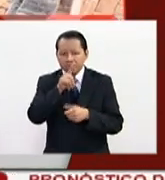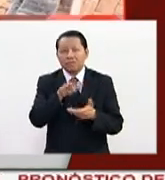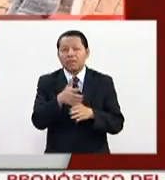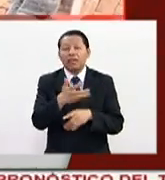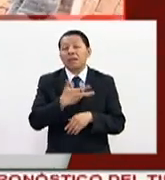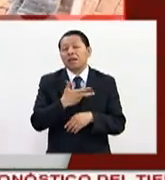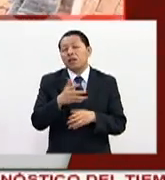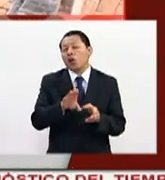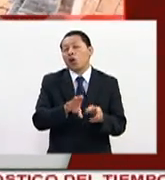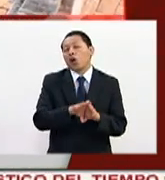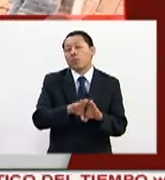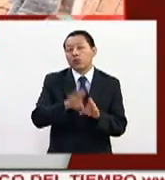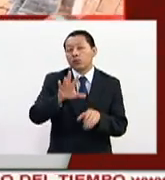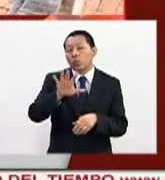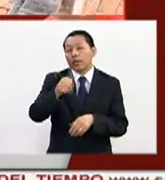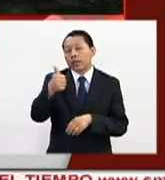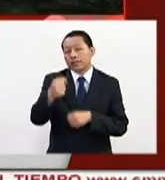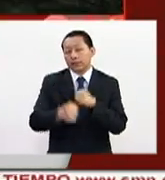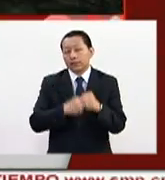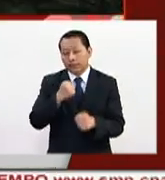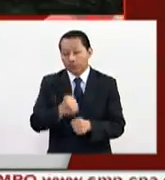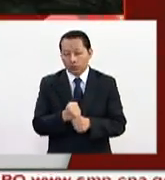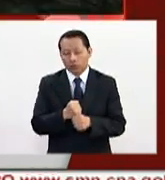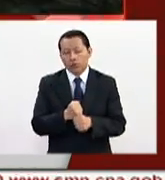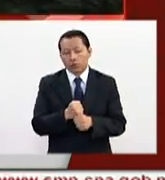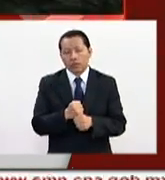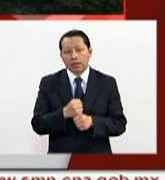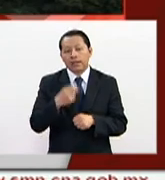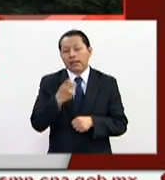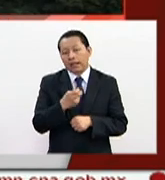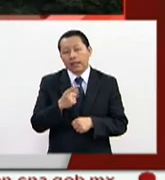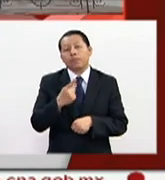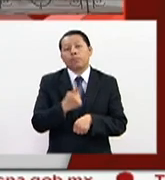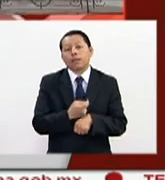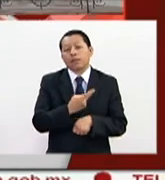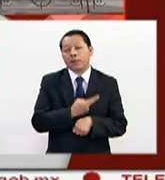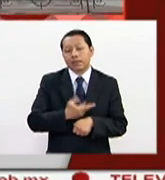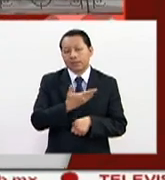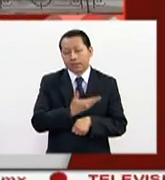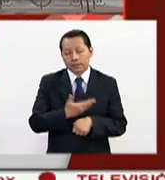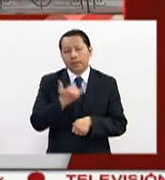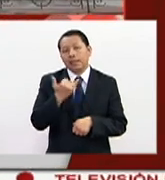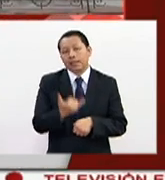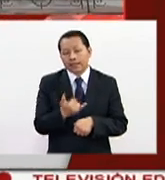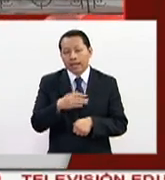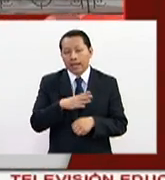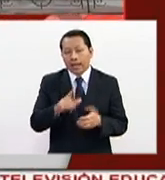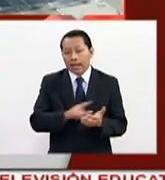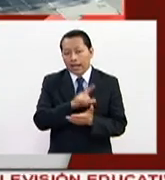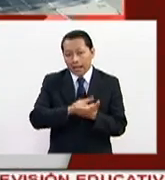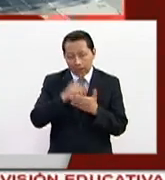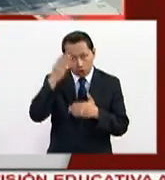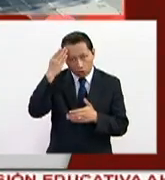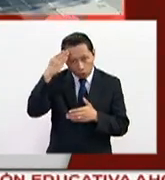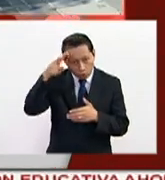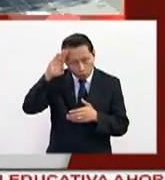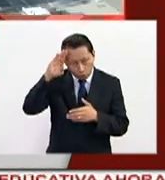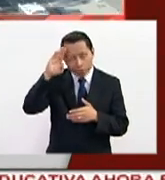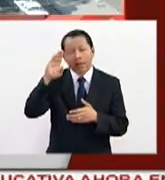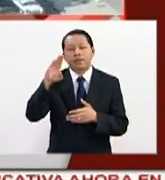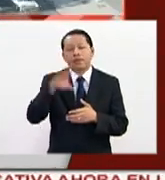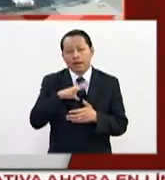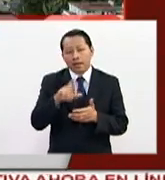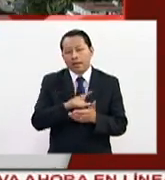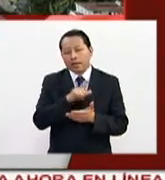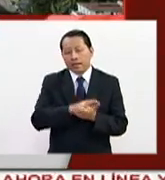de 56 años. Él es el primer vicepresidente y de acuerdo a las leyes en Cuba, de acuerdo a